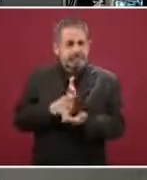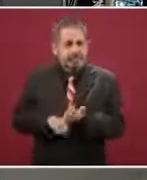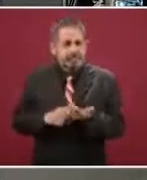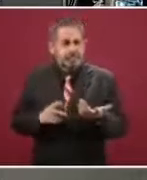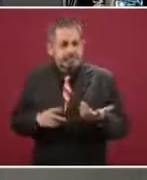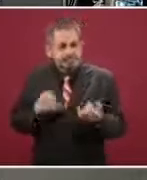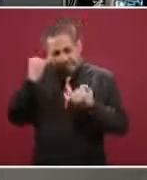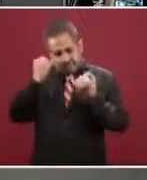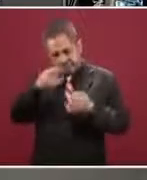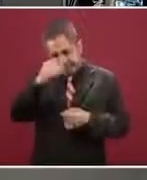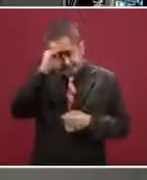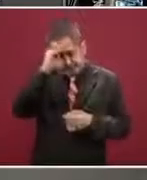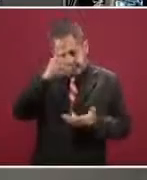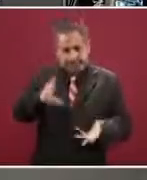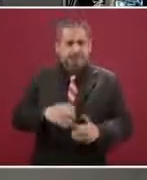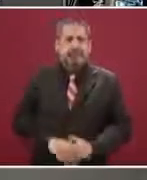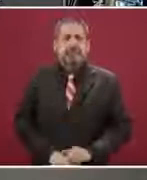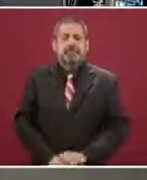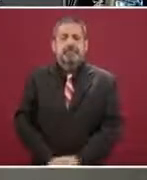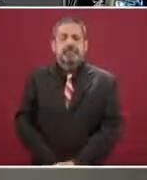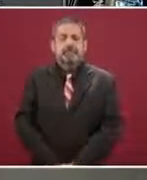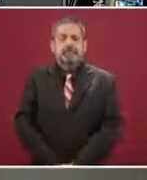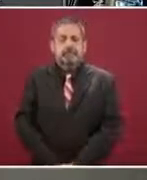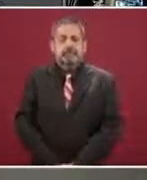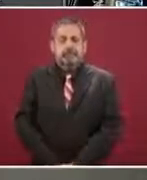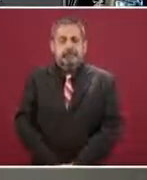volar la imaginación.